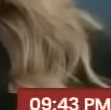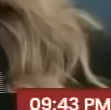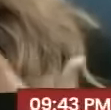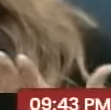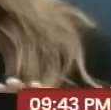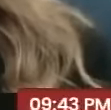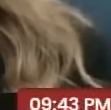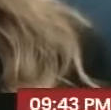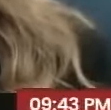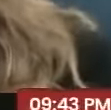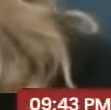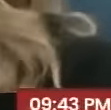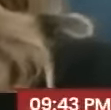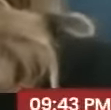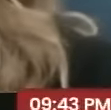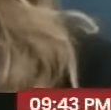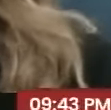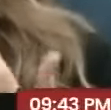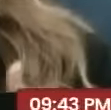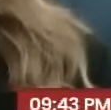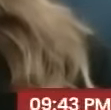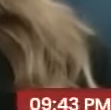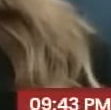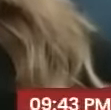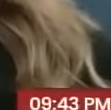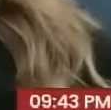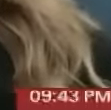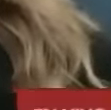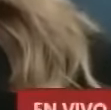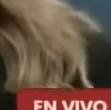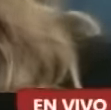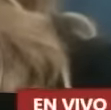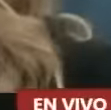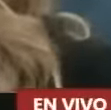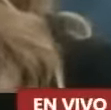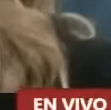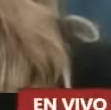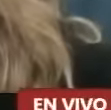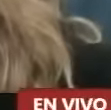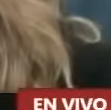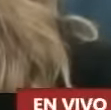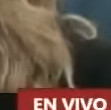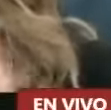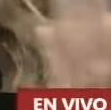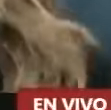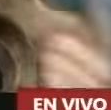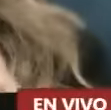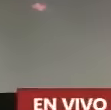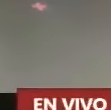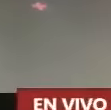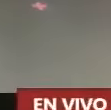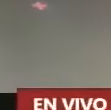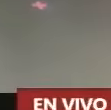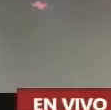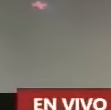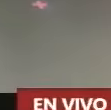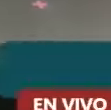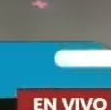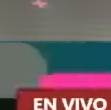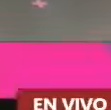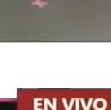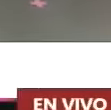Álvarez, al Carlos Sierra, diputado Carlos Sierra, Vanessa Maita, que también estuvo allí transmitiendo junto en